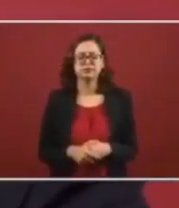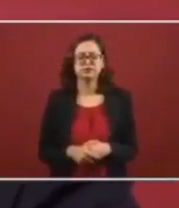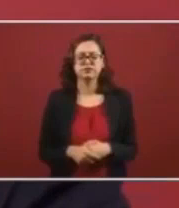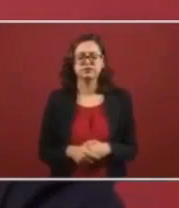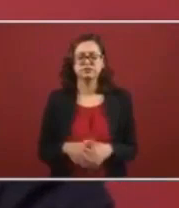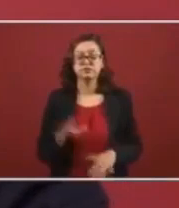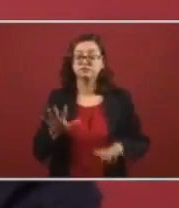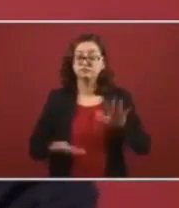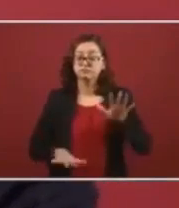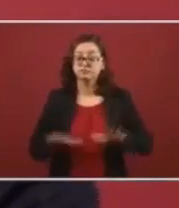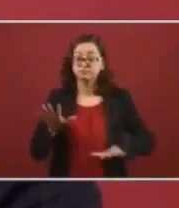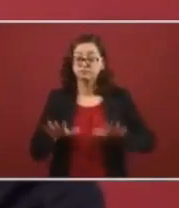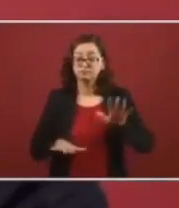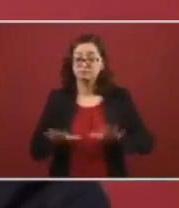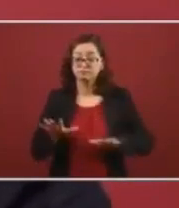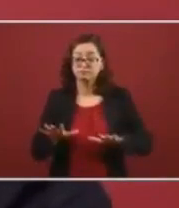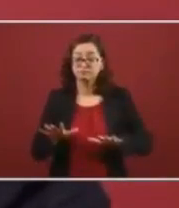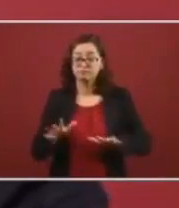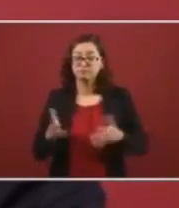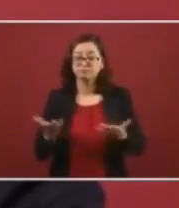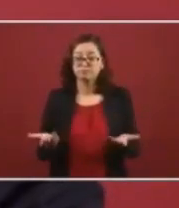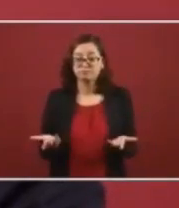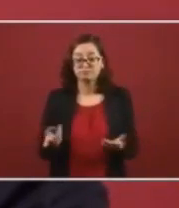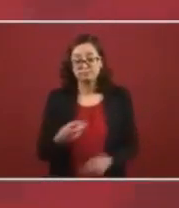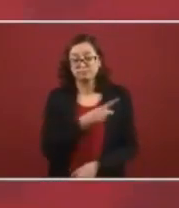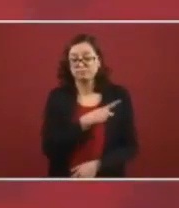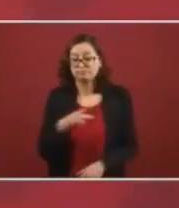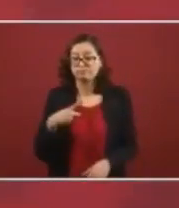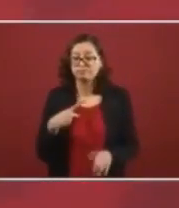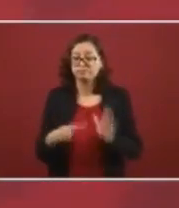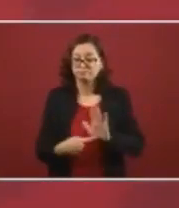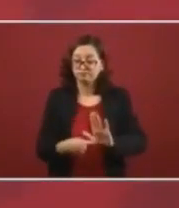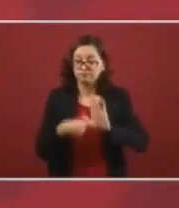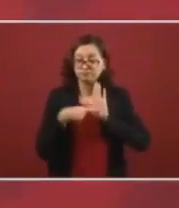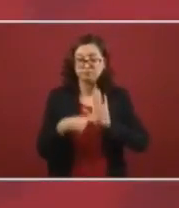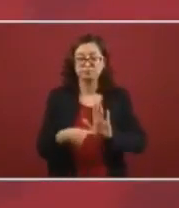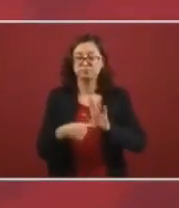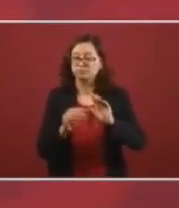tengo que dejar de manifiesto ciertas cosas